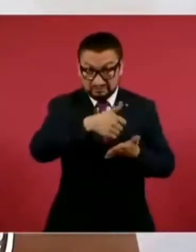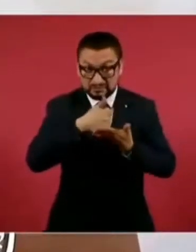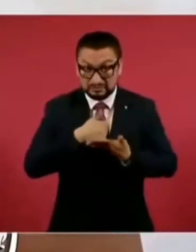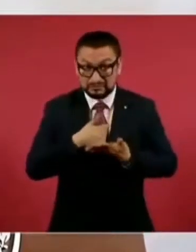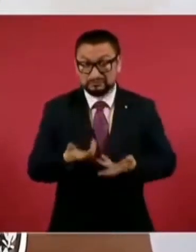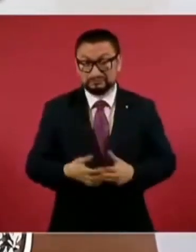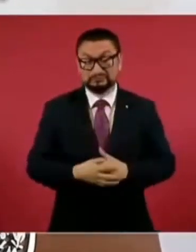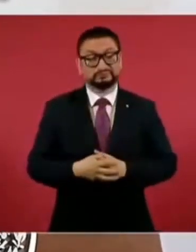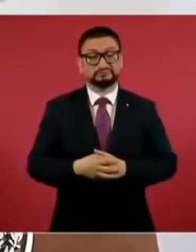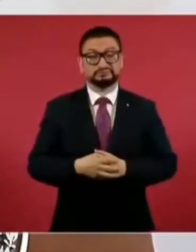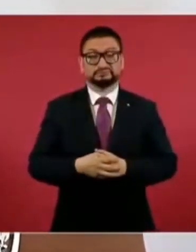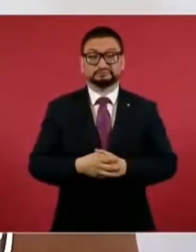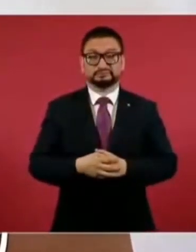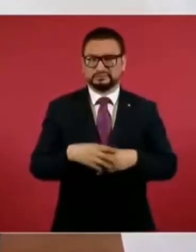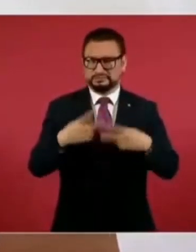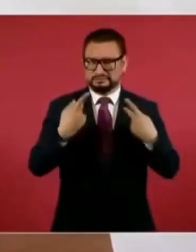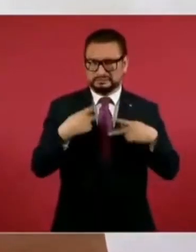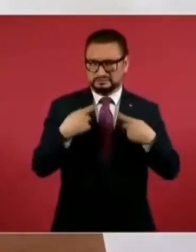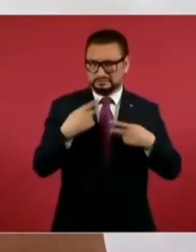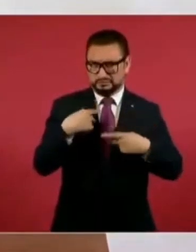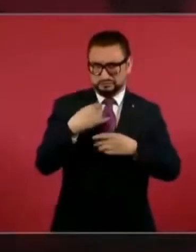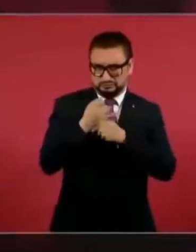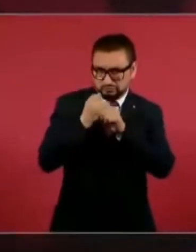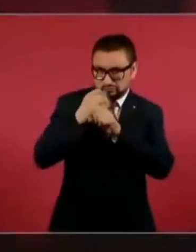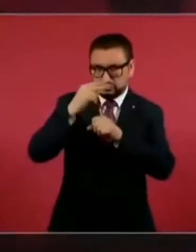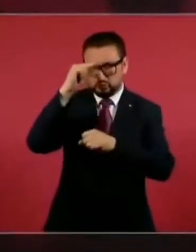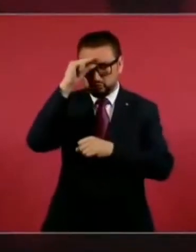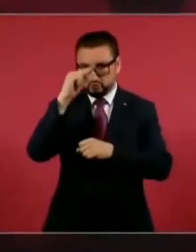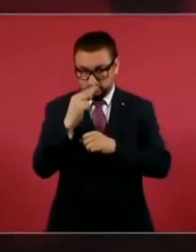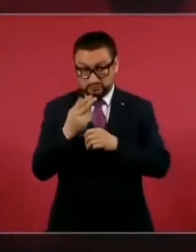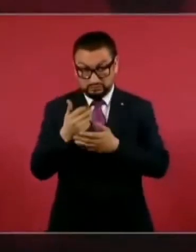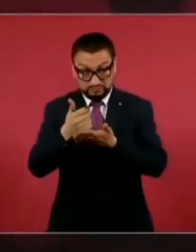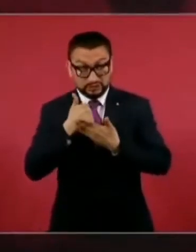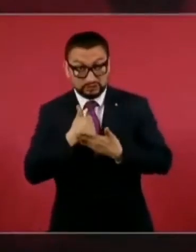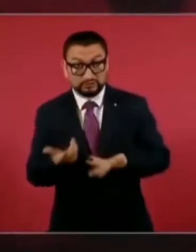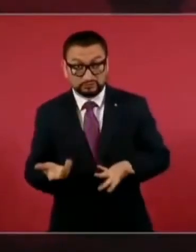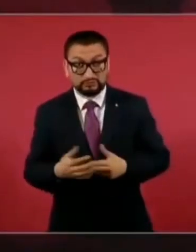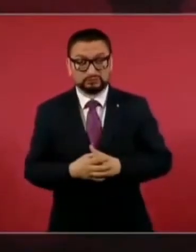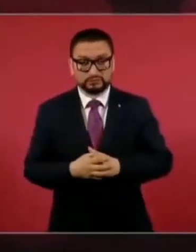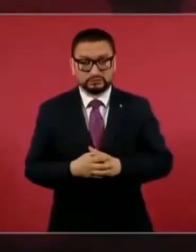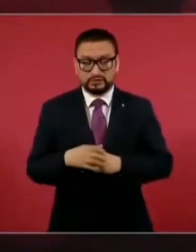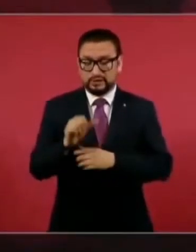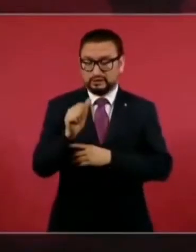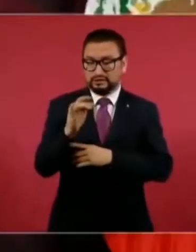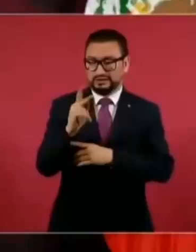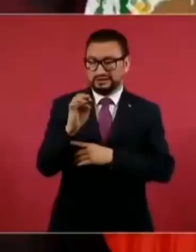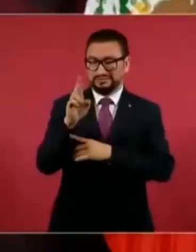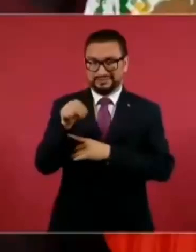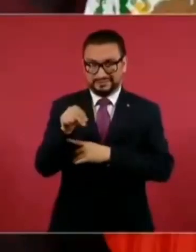¿Me ayudaron los intelectuales? ¿Me ayudó Aguilar Camín?